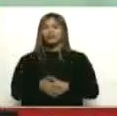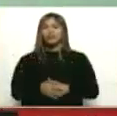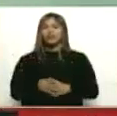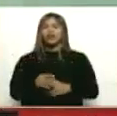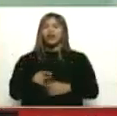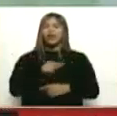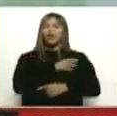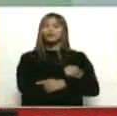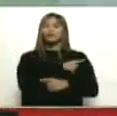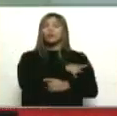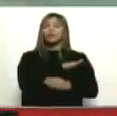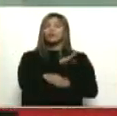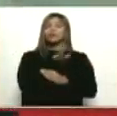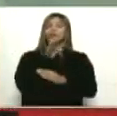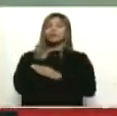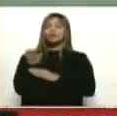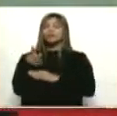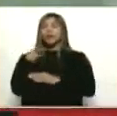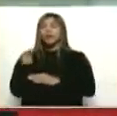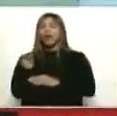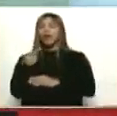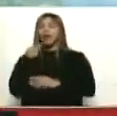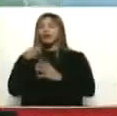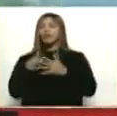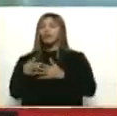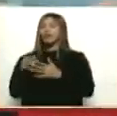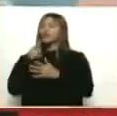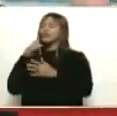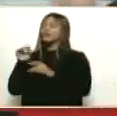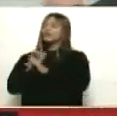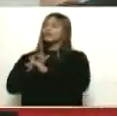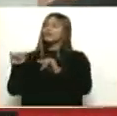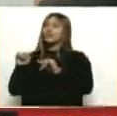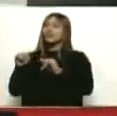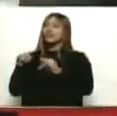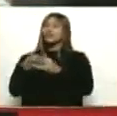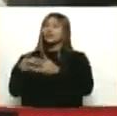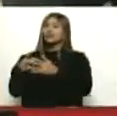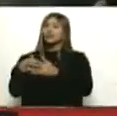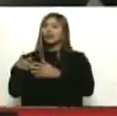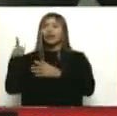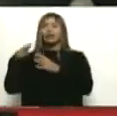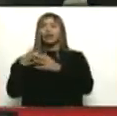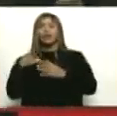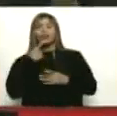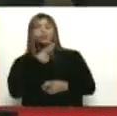mañana a decirle a los Estados Unidos, levanten las sanciones, y los Estados Unidos les va a decir no,